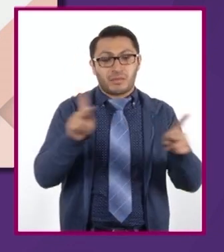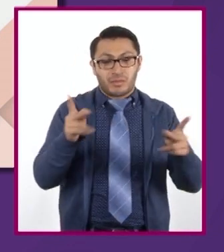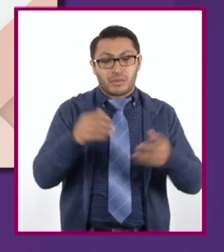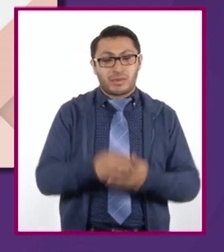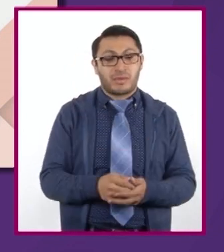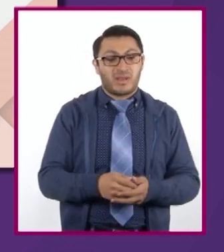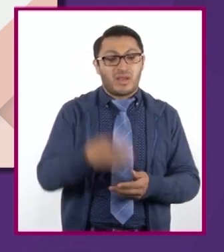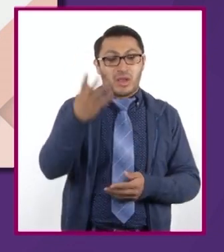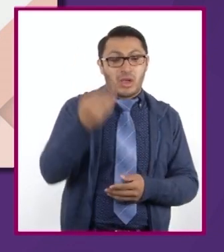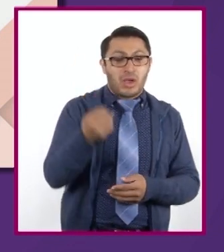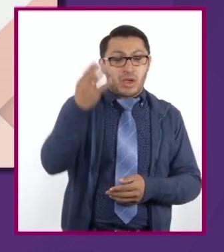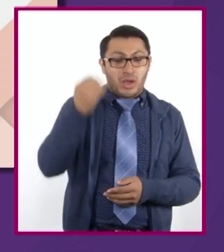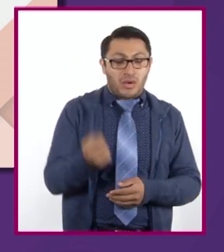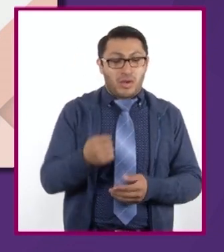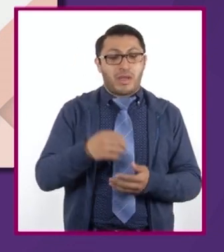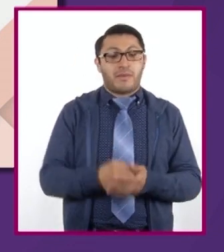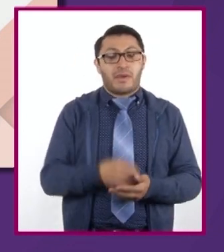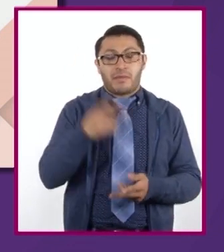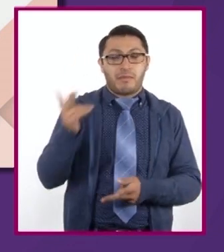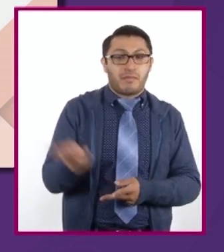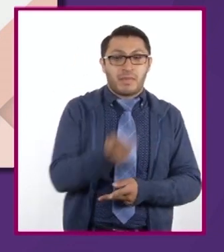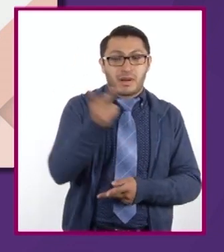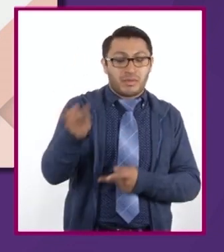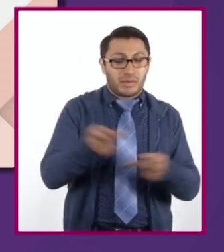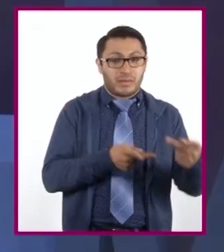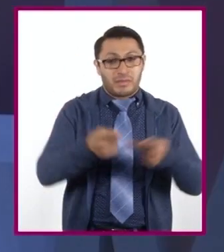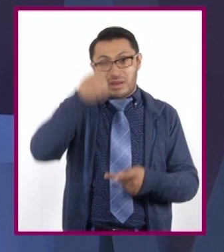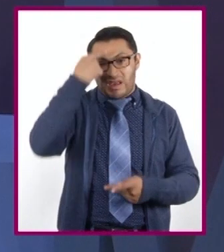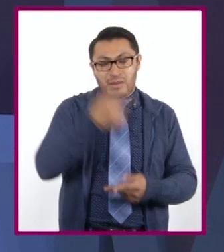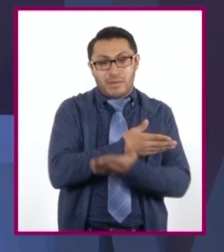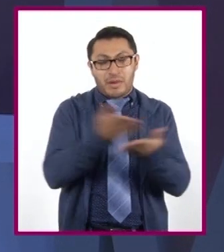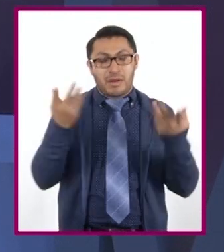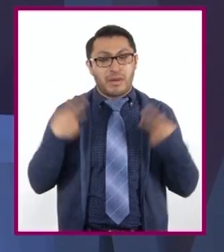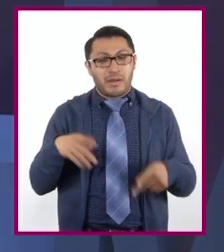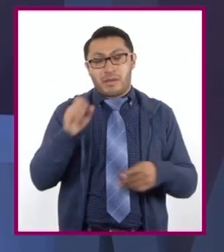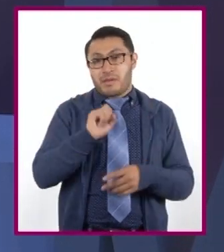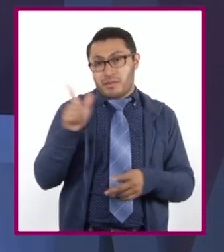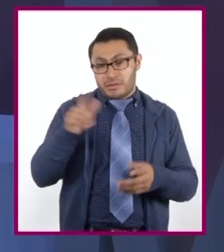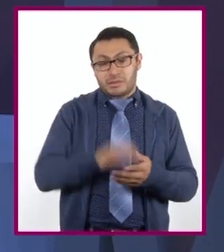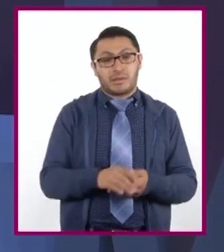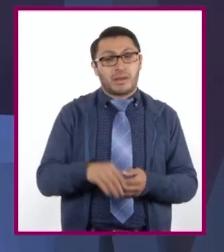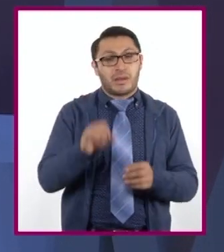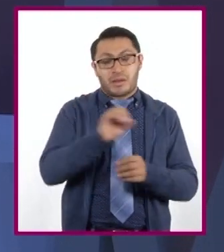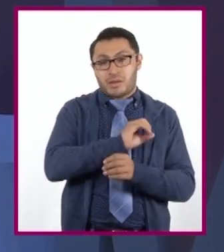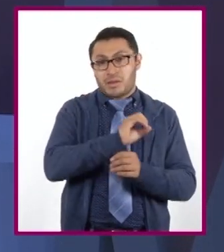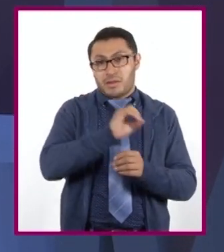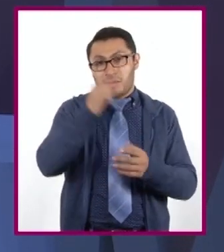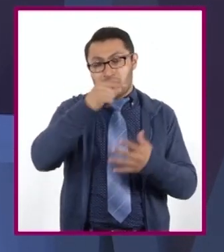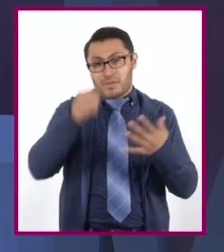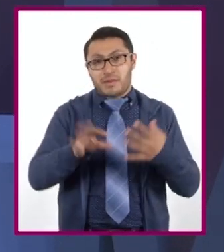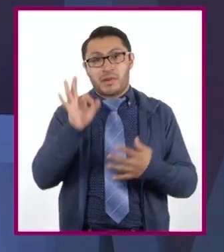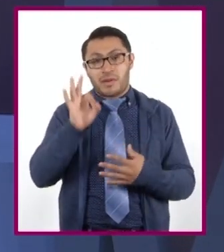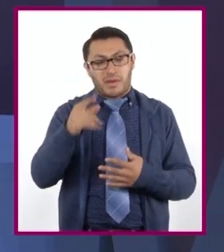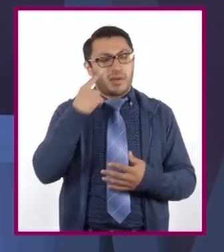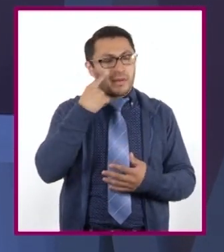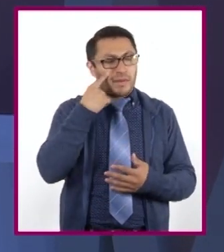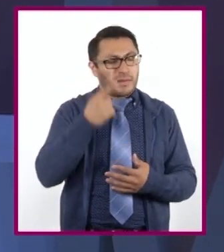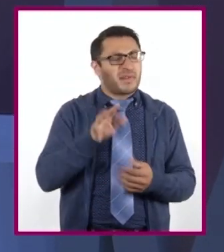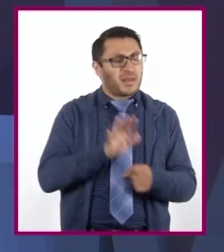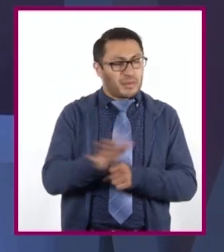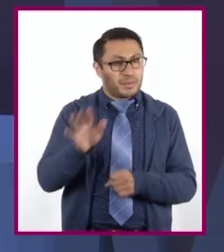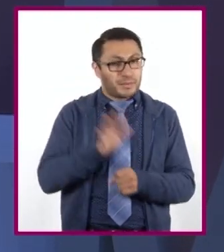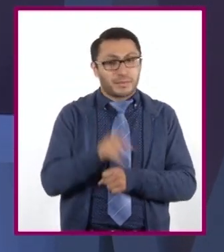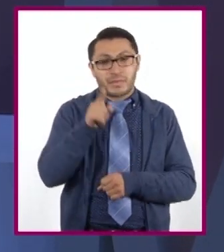9. Preparar preguntas para los panelistas. Las opciones correctas son las siguientes. Presta atención